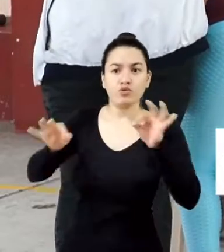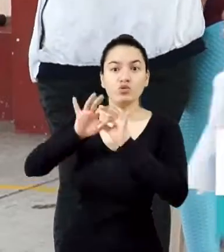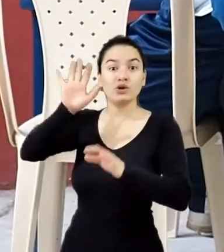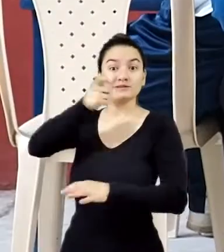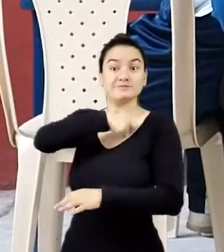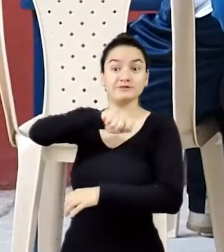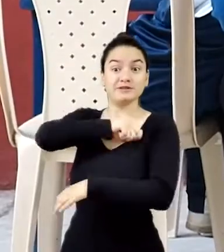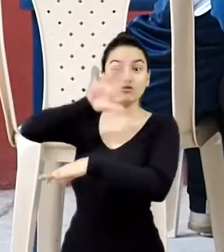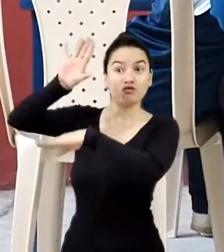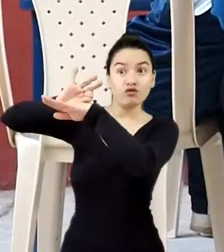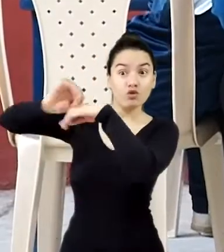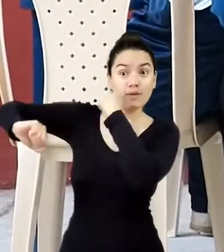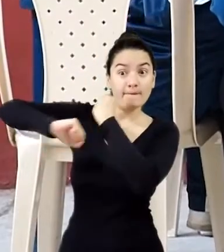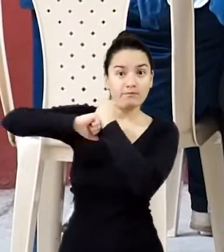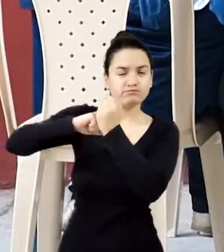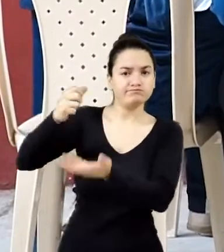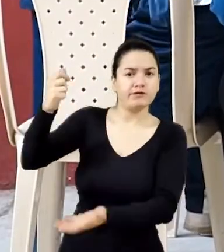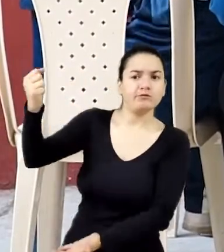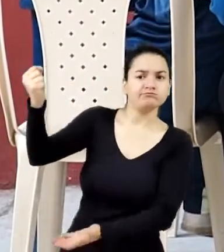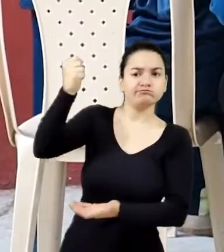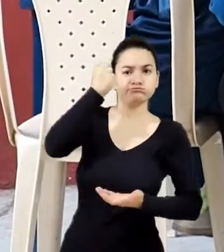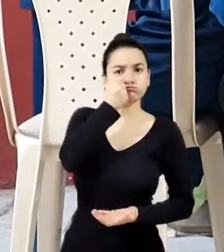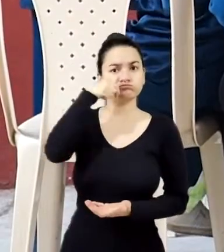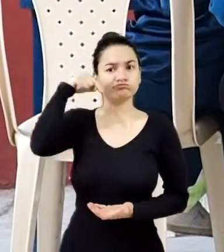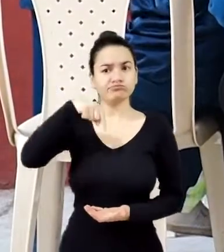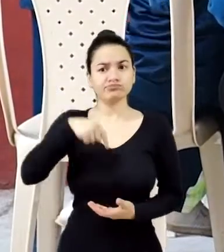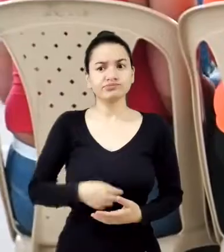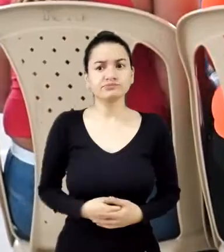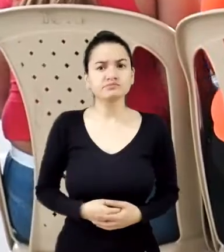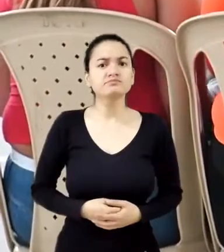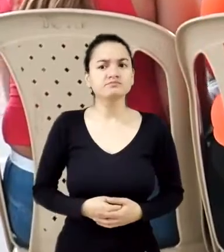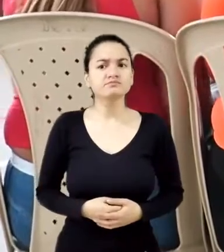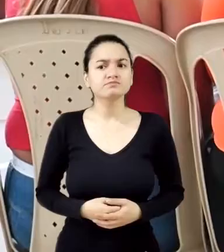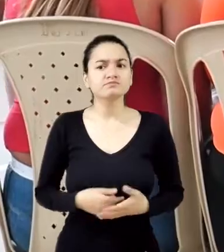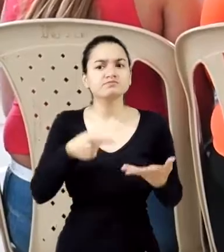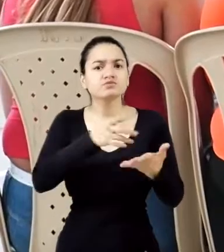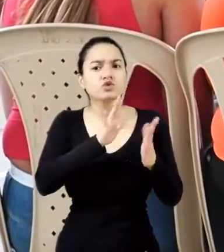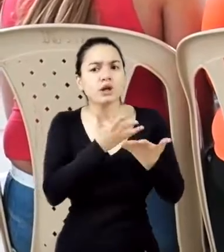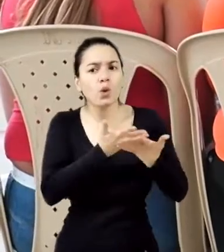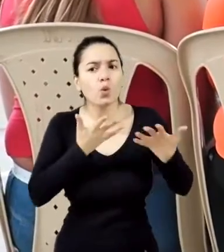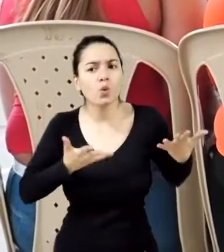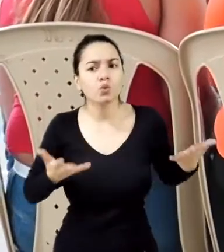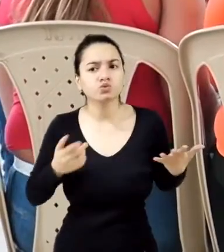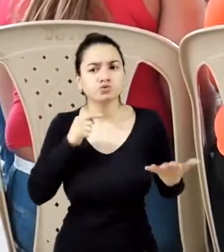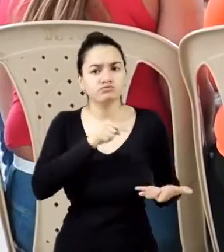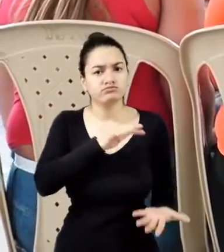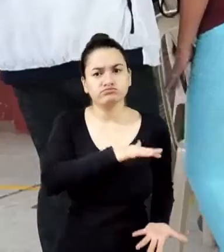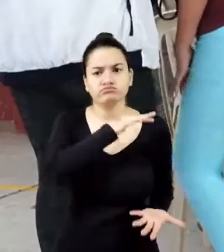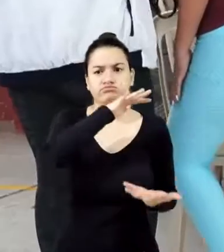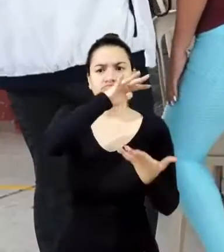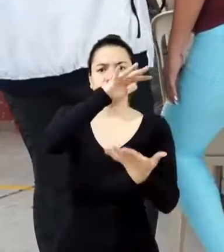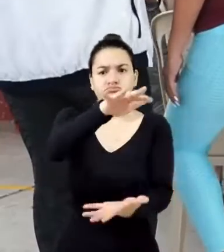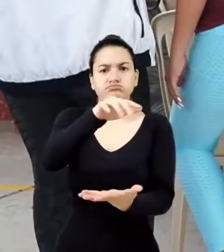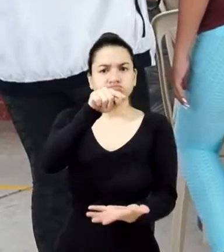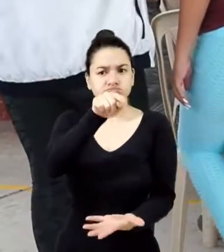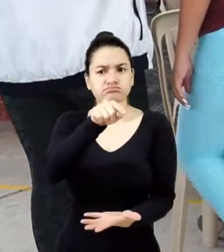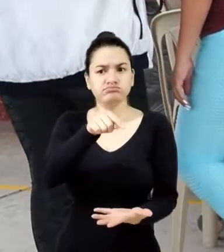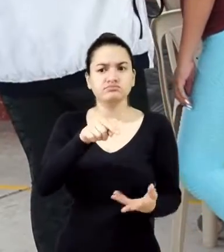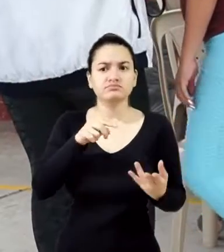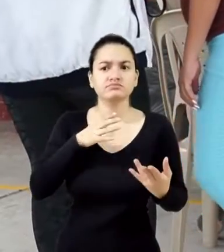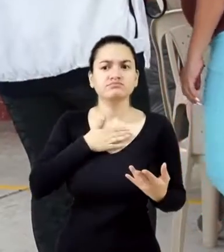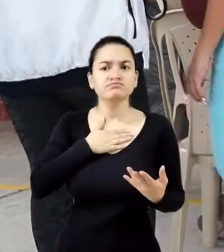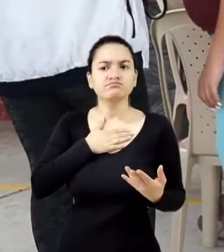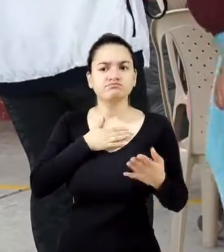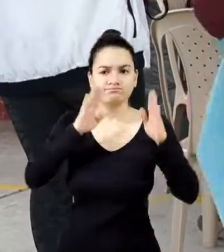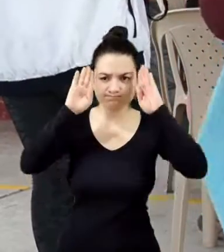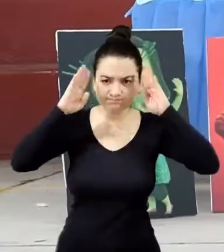de la cooperación española. Lo que hemos hecho es brindar apoyo sociojurídico, psicosocial y entrega de cash multipropósito